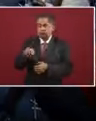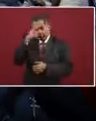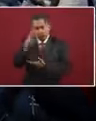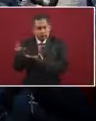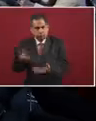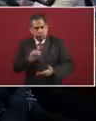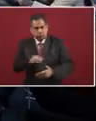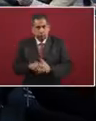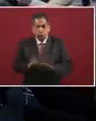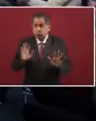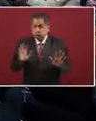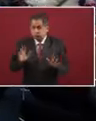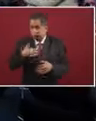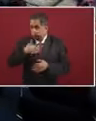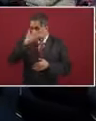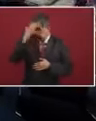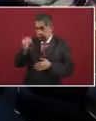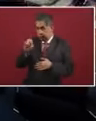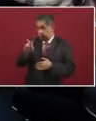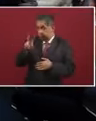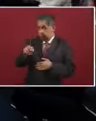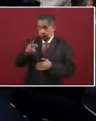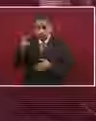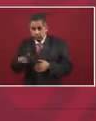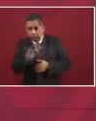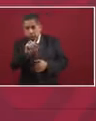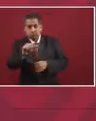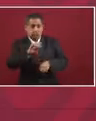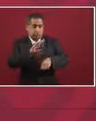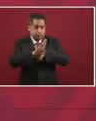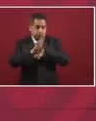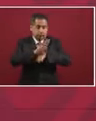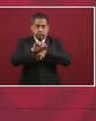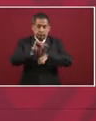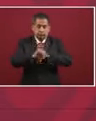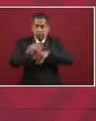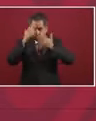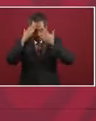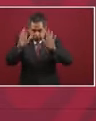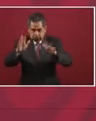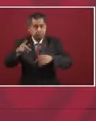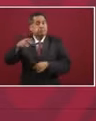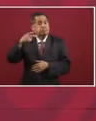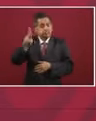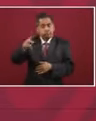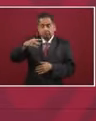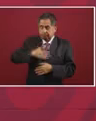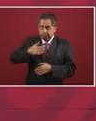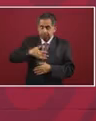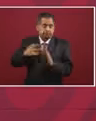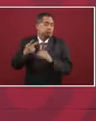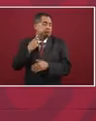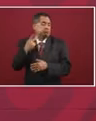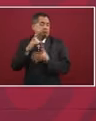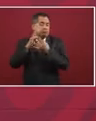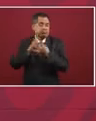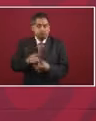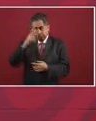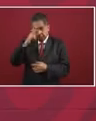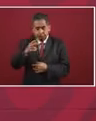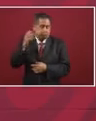Bueno, yo no sé si Evo les haya pedido asilo, pero la política mexicana ahora, como lo